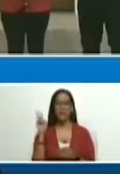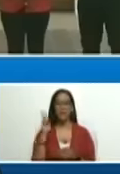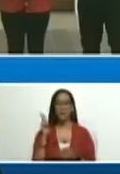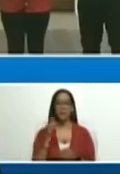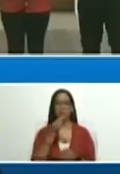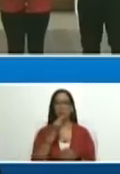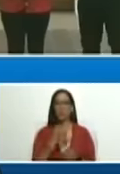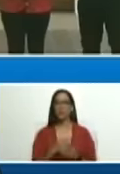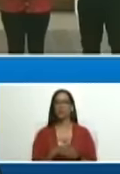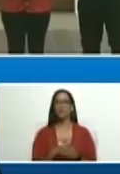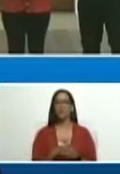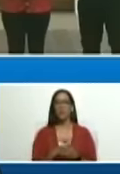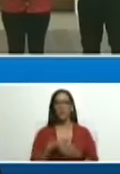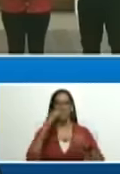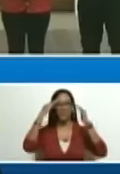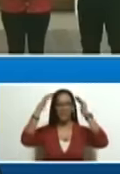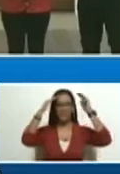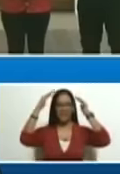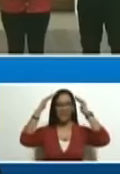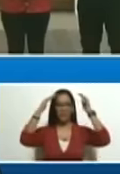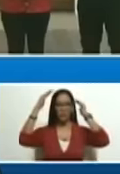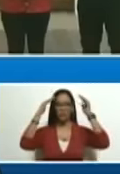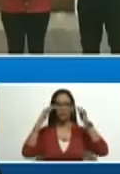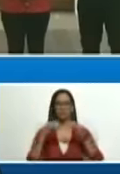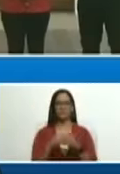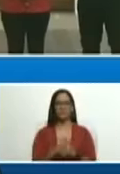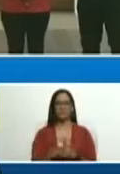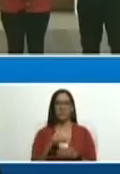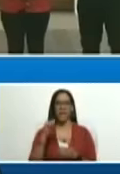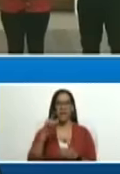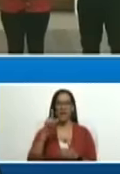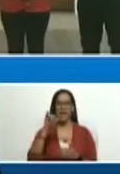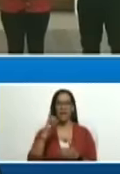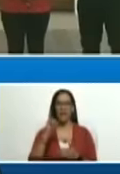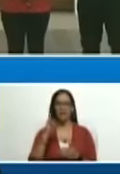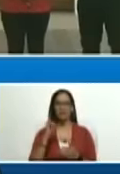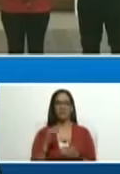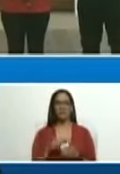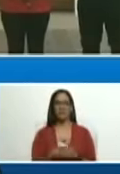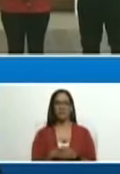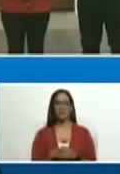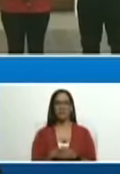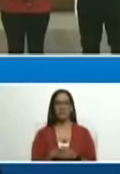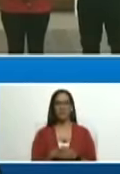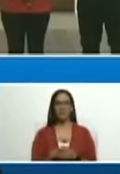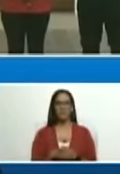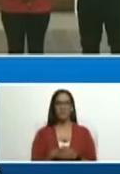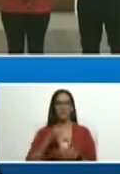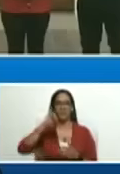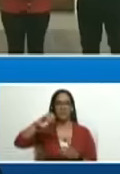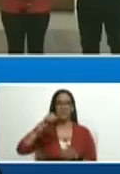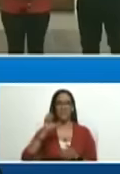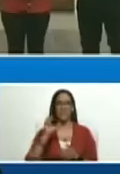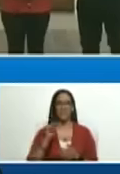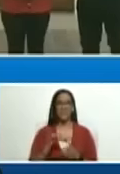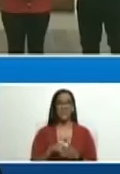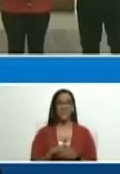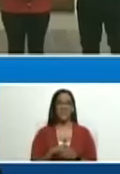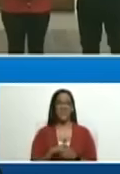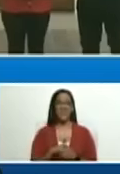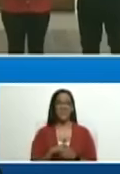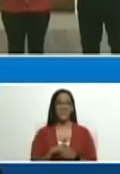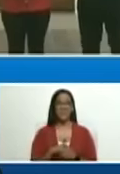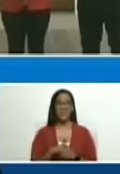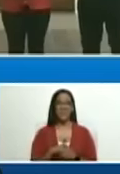Bueno, mi saludo a Ali, Cruz, Jacqueline. Denle un abrazo al